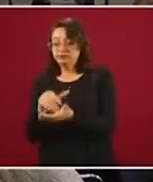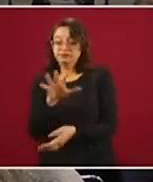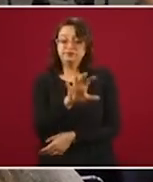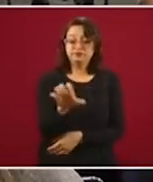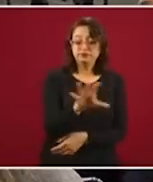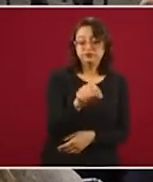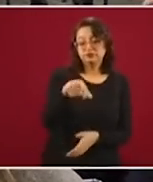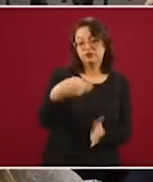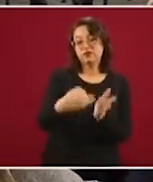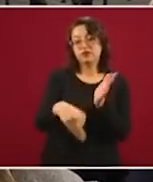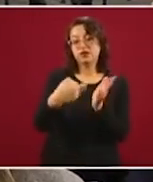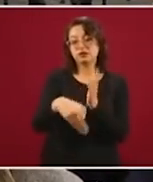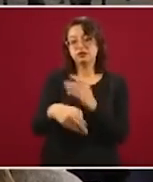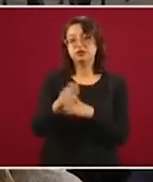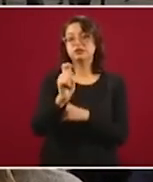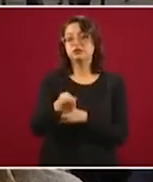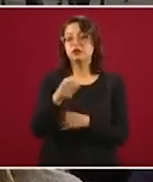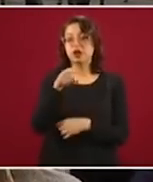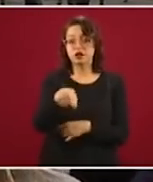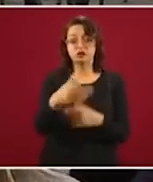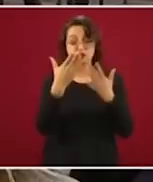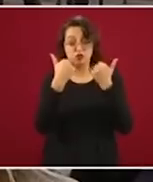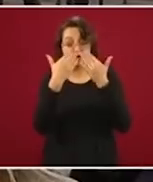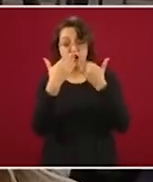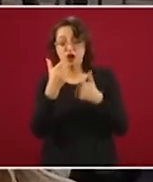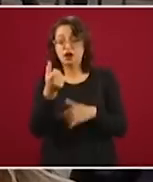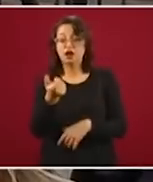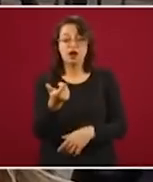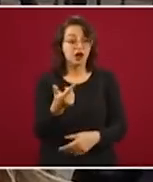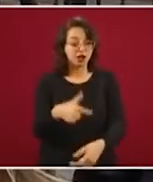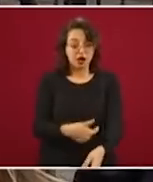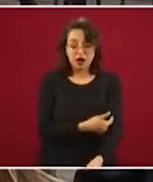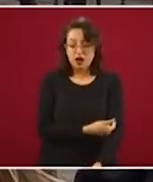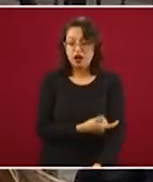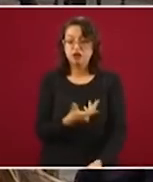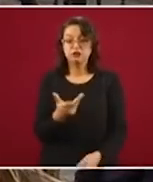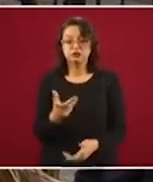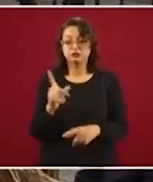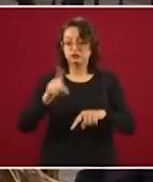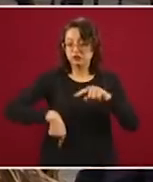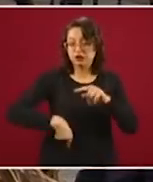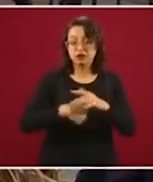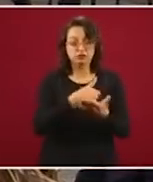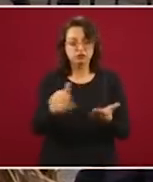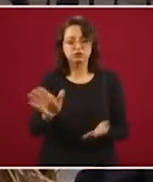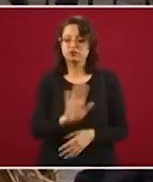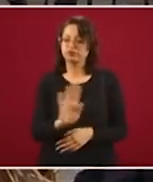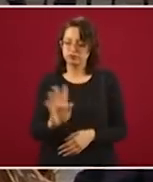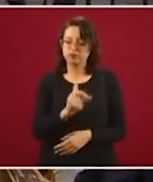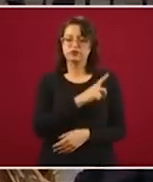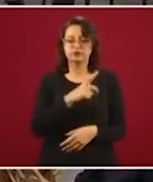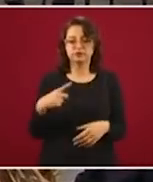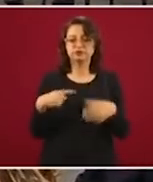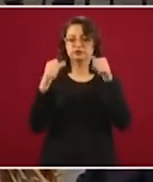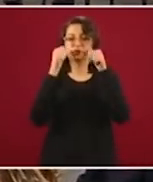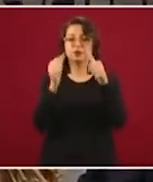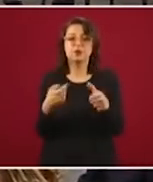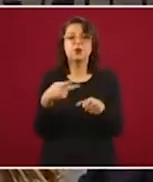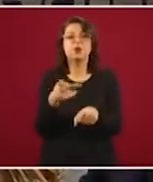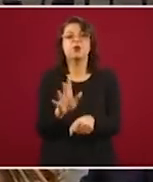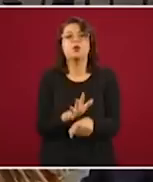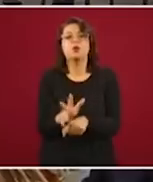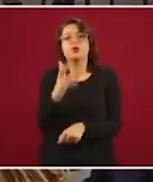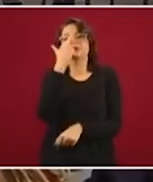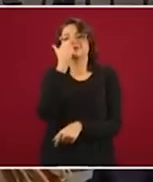no significa que no hayan recibido o no estén por recibir su quimioterapia. Se atiende de inmediato. Las razones son múltiples.